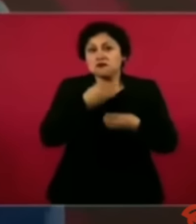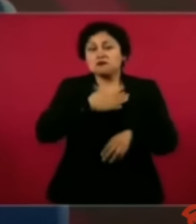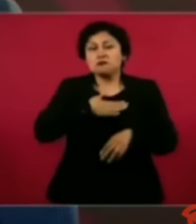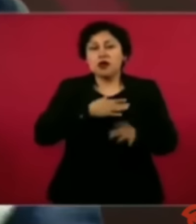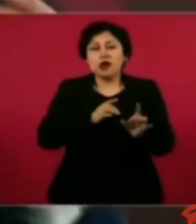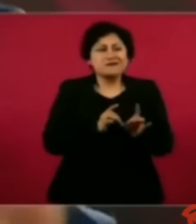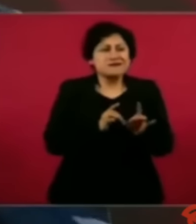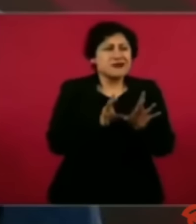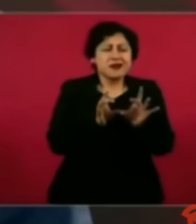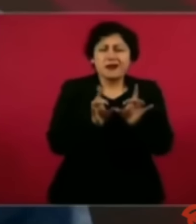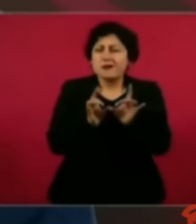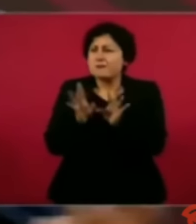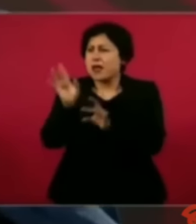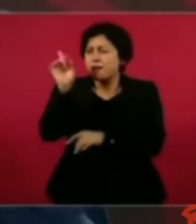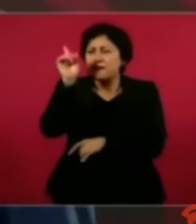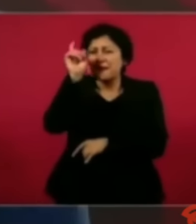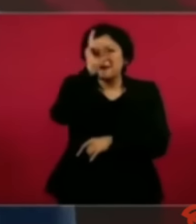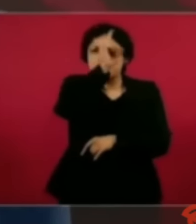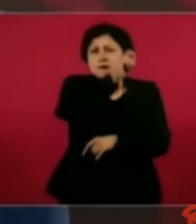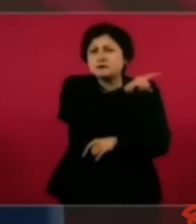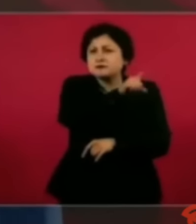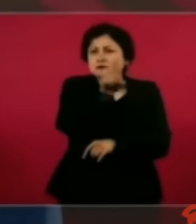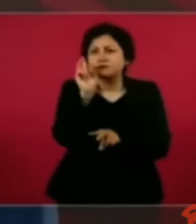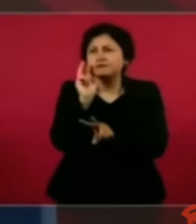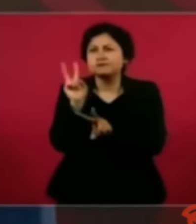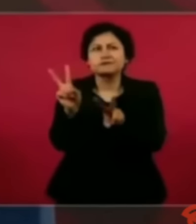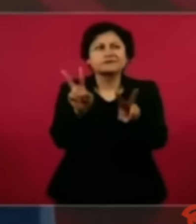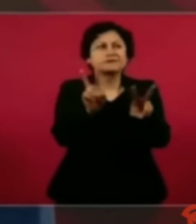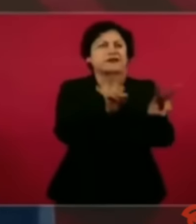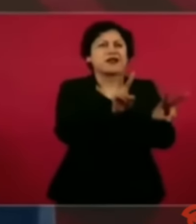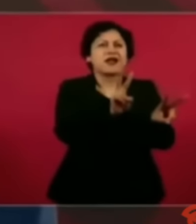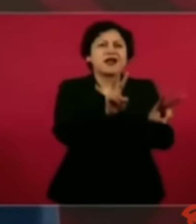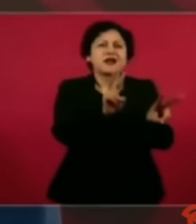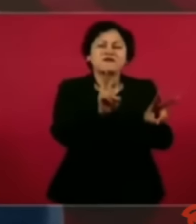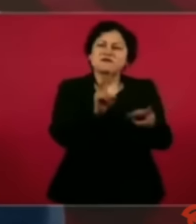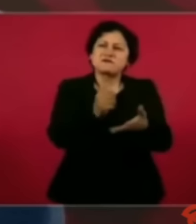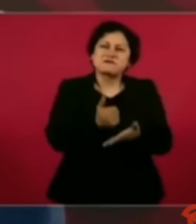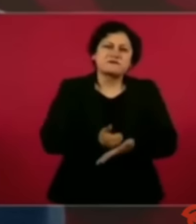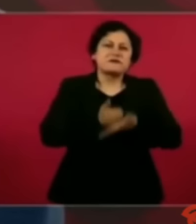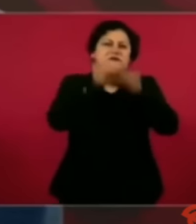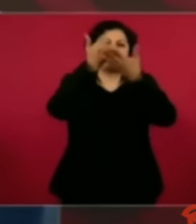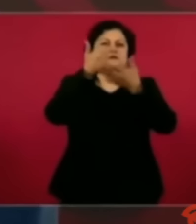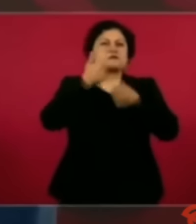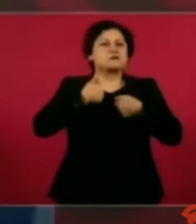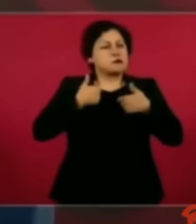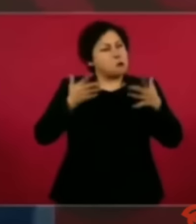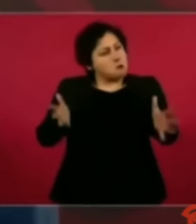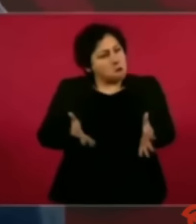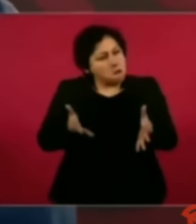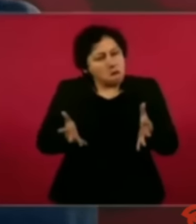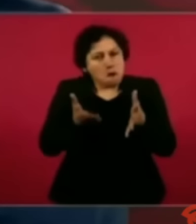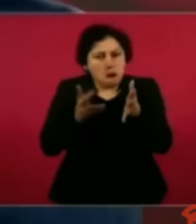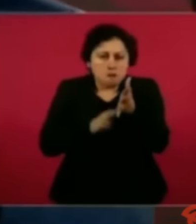Eso es un tesoro. Eso no se compra